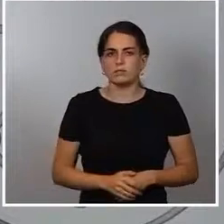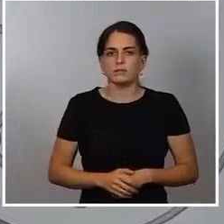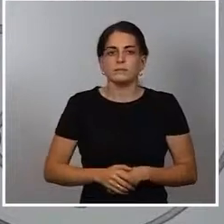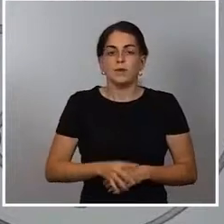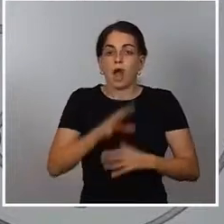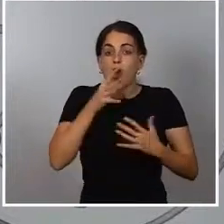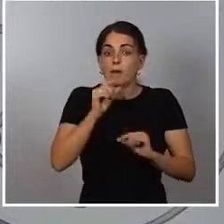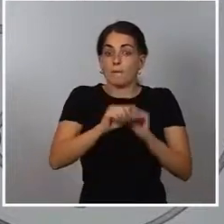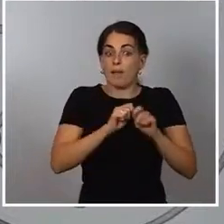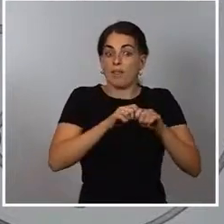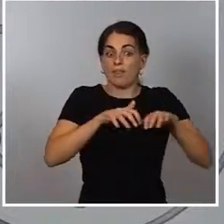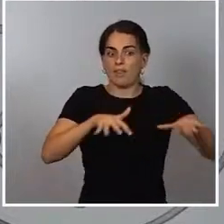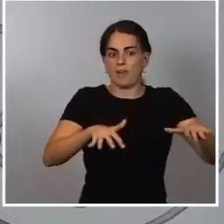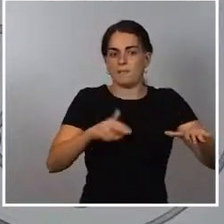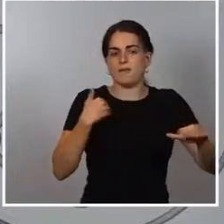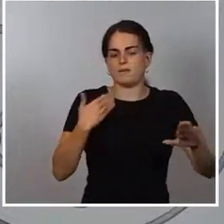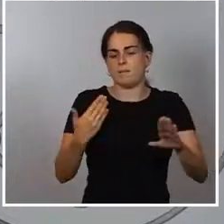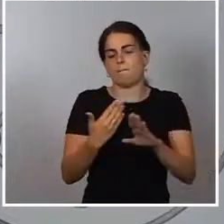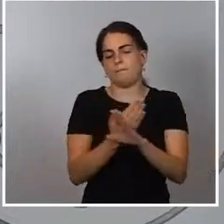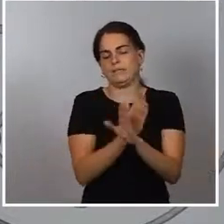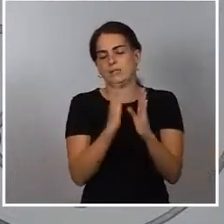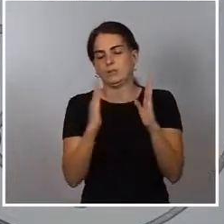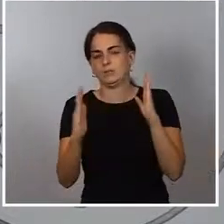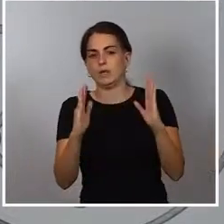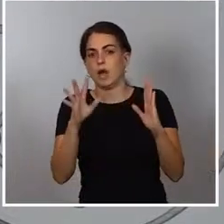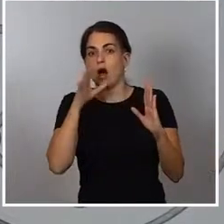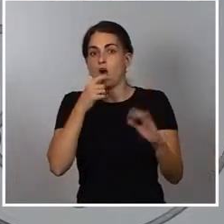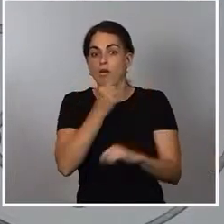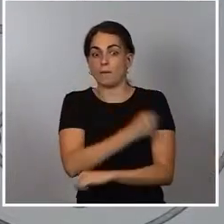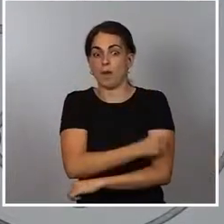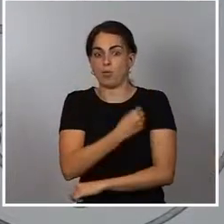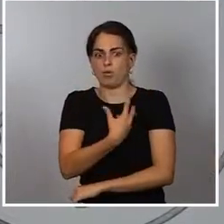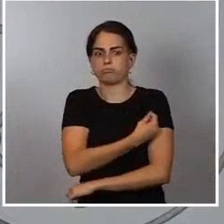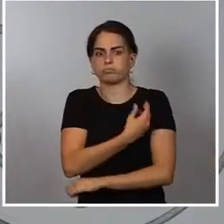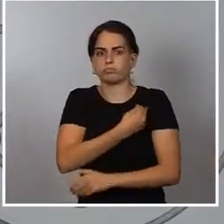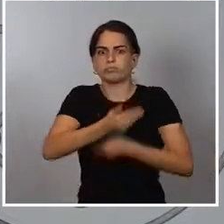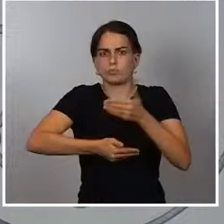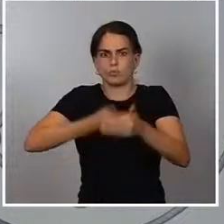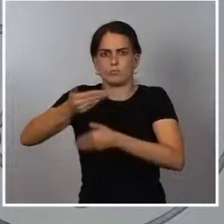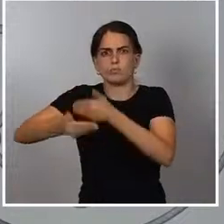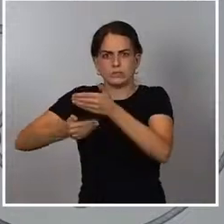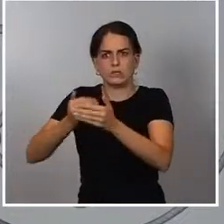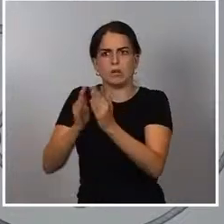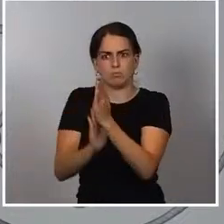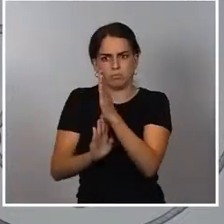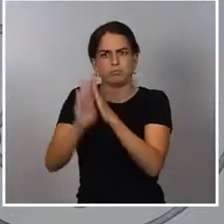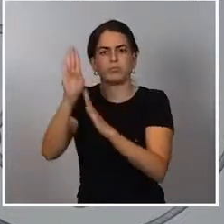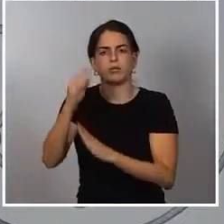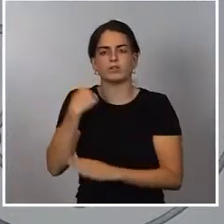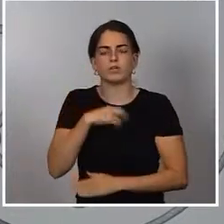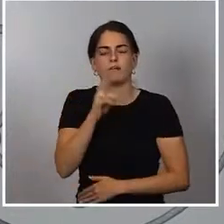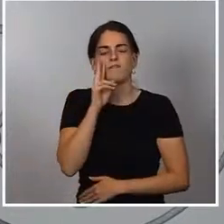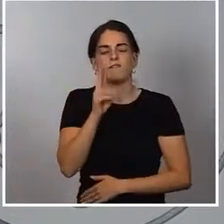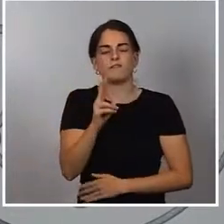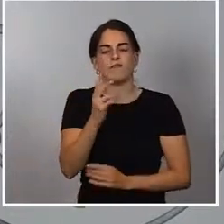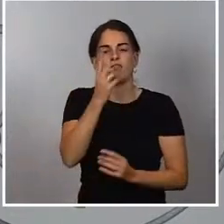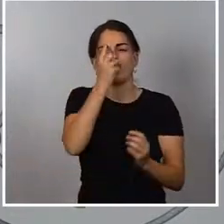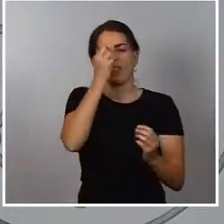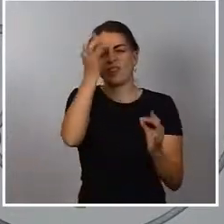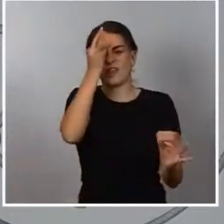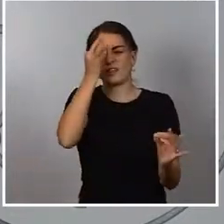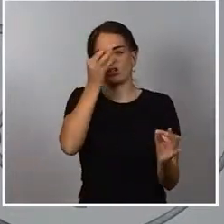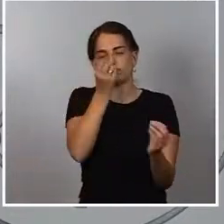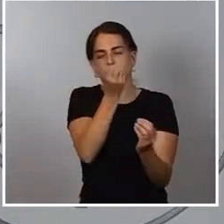estamos y con el proceso de vacunación tan avanzado tenemos que empezar a echar otra mirada a los datos creo que es importante